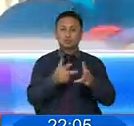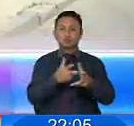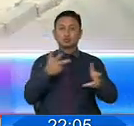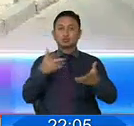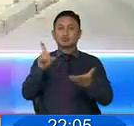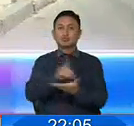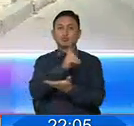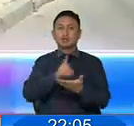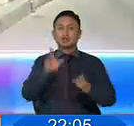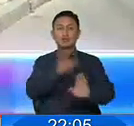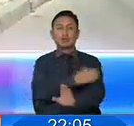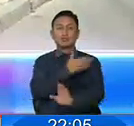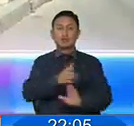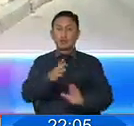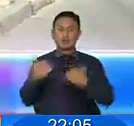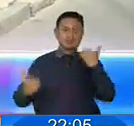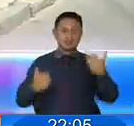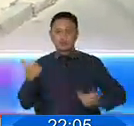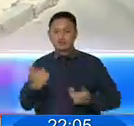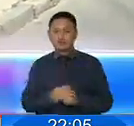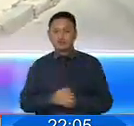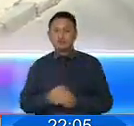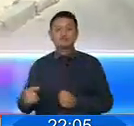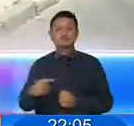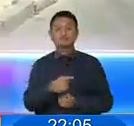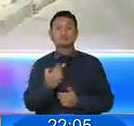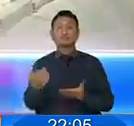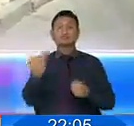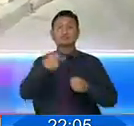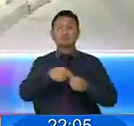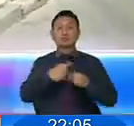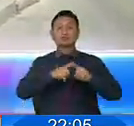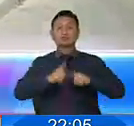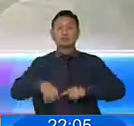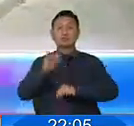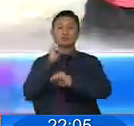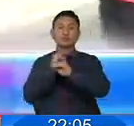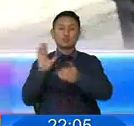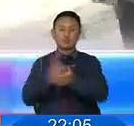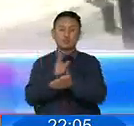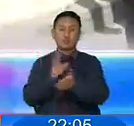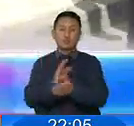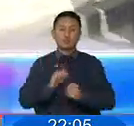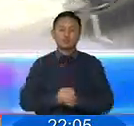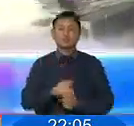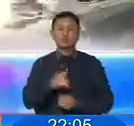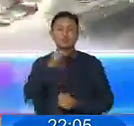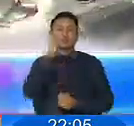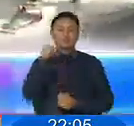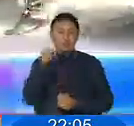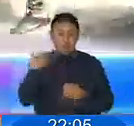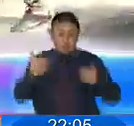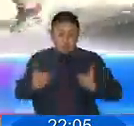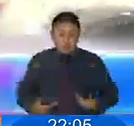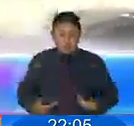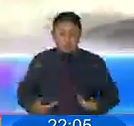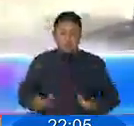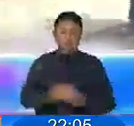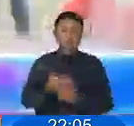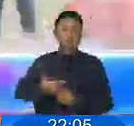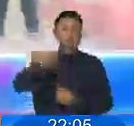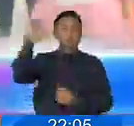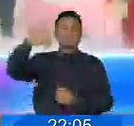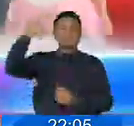danza, música y mucha alegría. En el acto participaron varias instituciones educativas. Los pequeños vestidos a la usanza de la